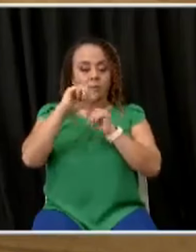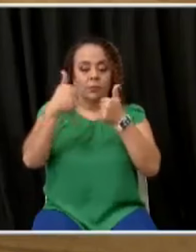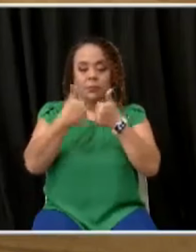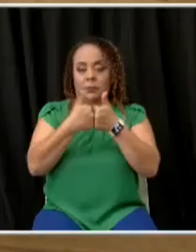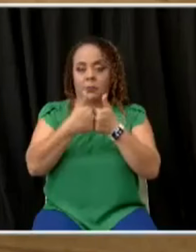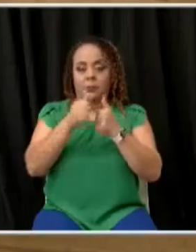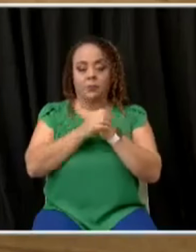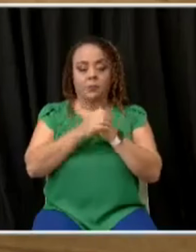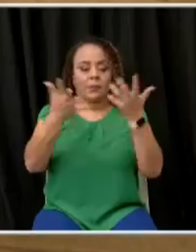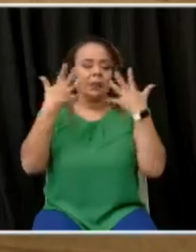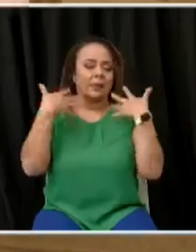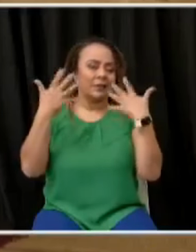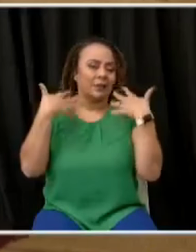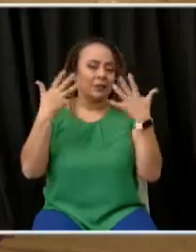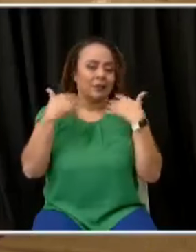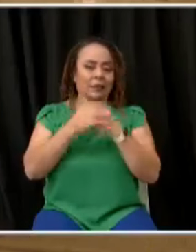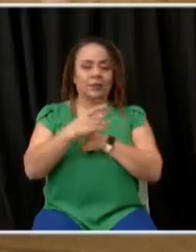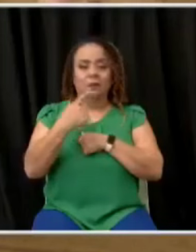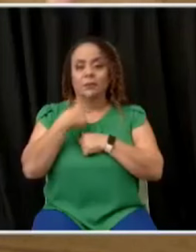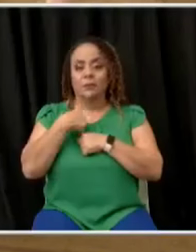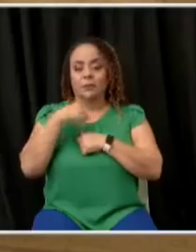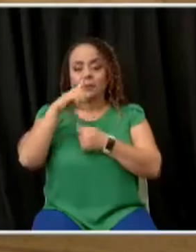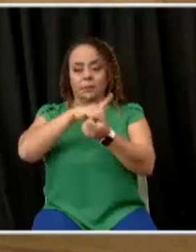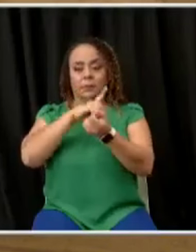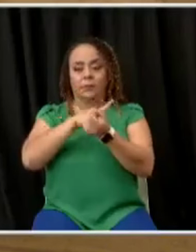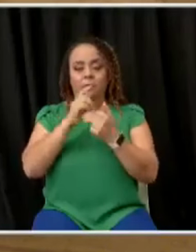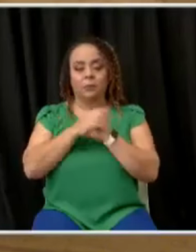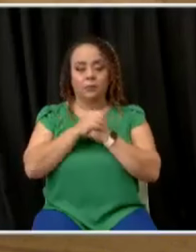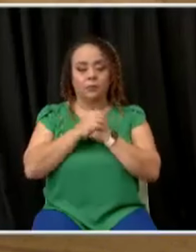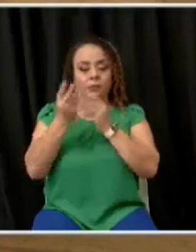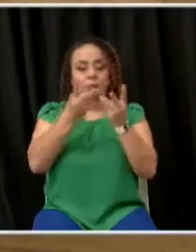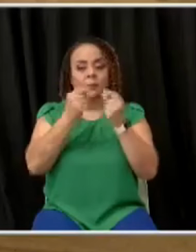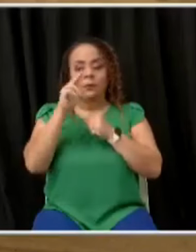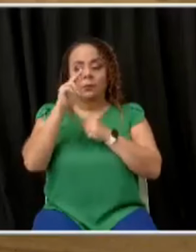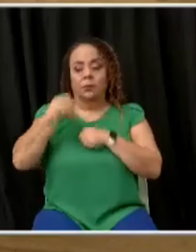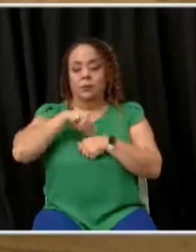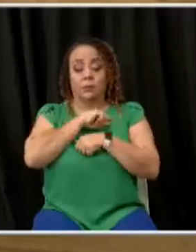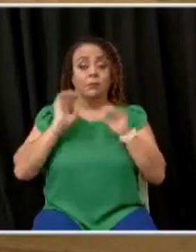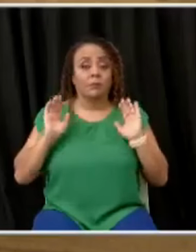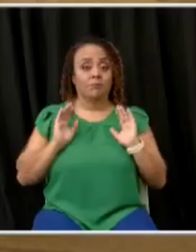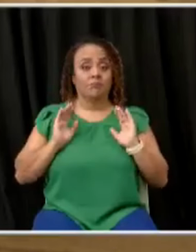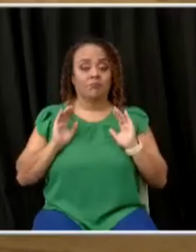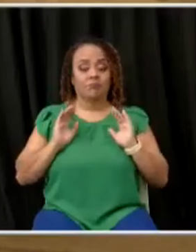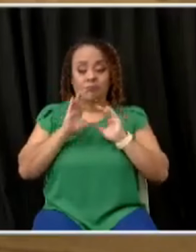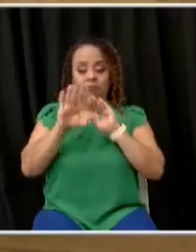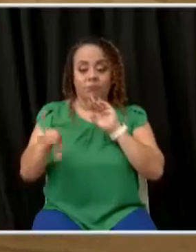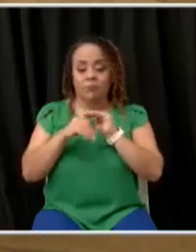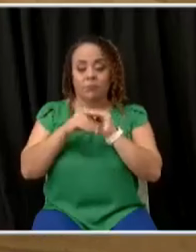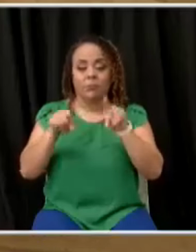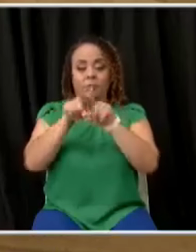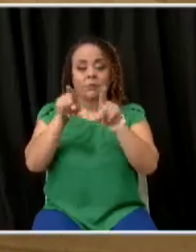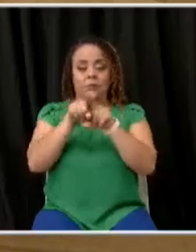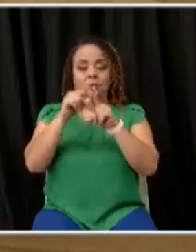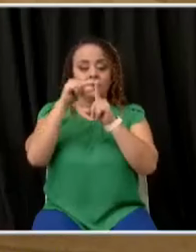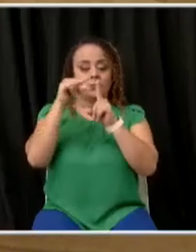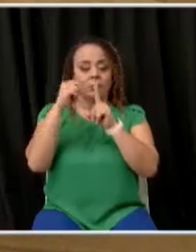frente al calor. Según lo que nos dice el doctor, que producimos nosotros, sumado al calor externo que